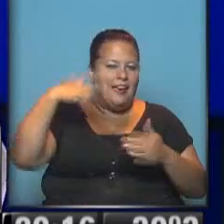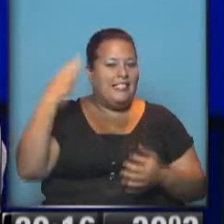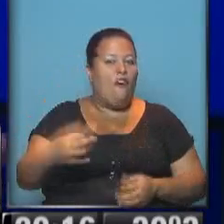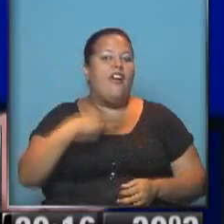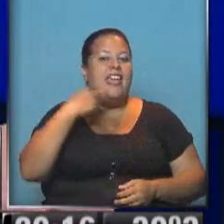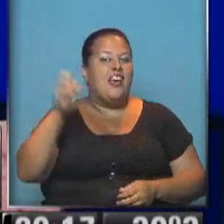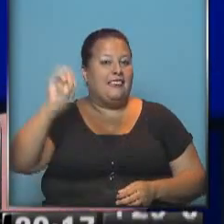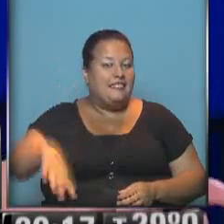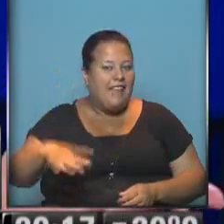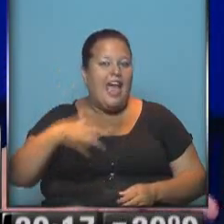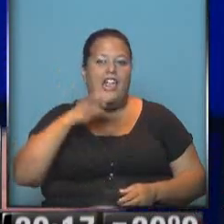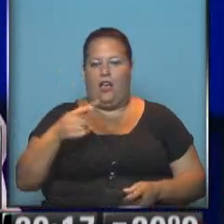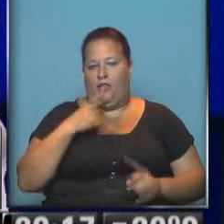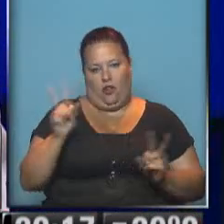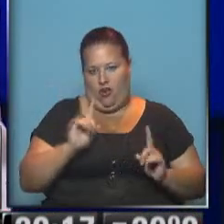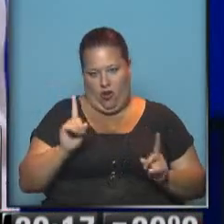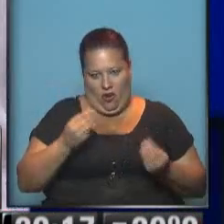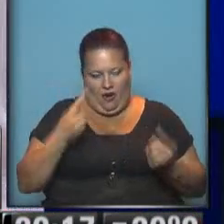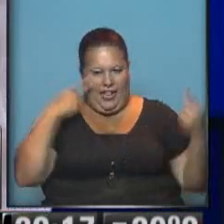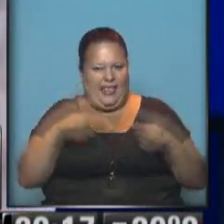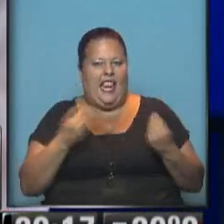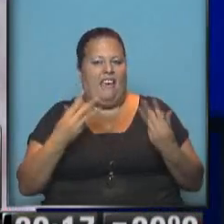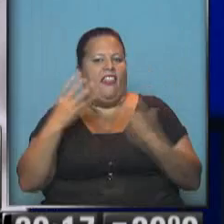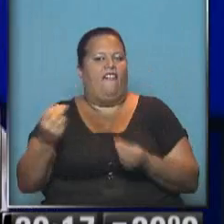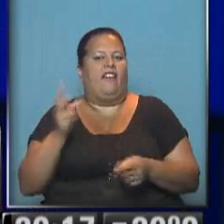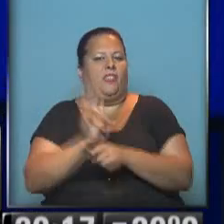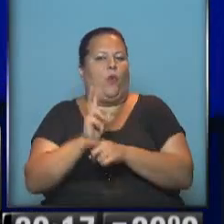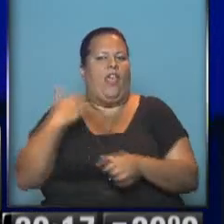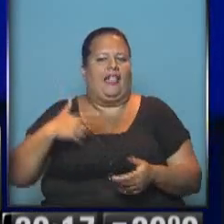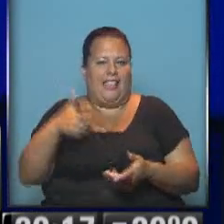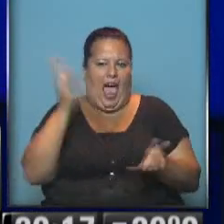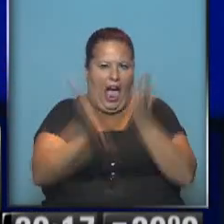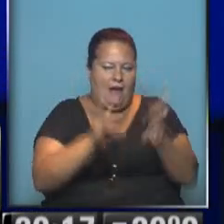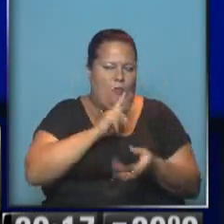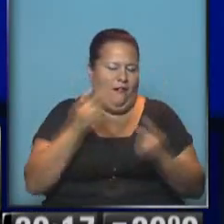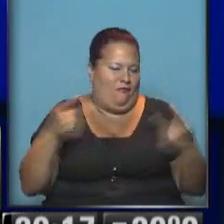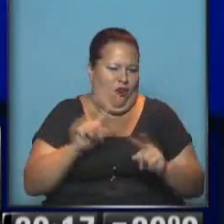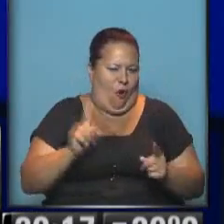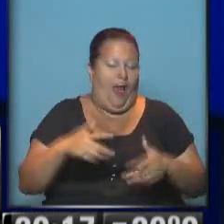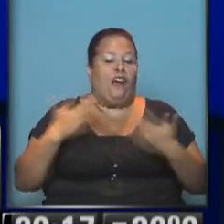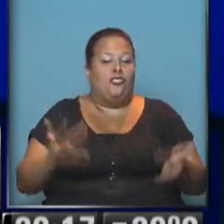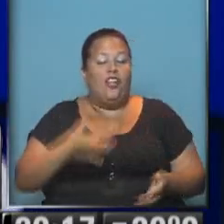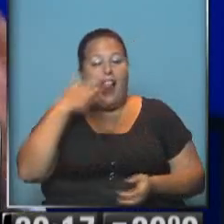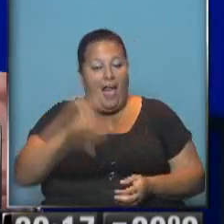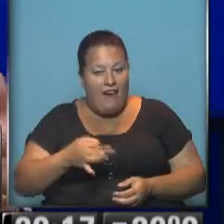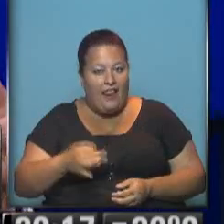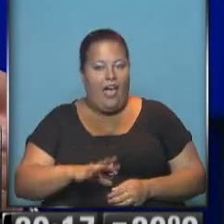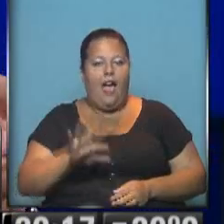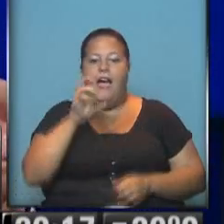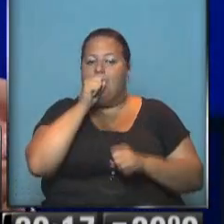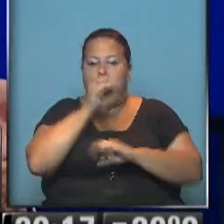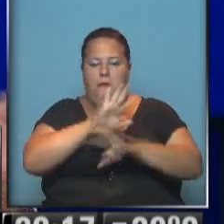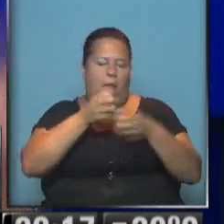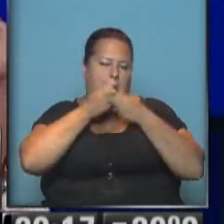hijos ahí, y los hijos le dijeron, no, para esto que tenía que ver con defender a la patria, hacerle a esta mujer esto. Entonces, de verdad, se rompió ese pacto